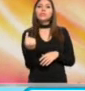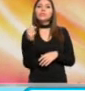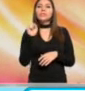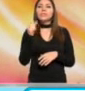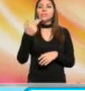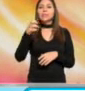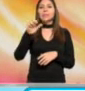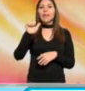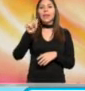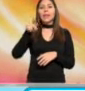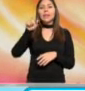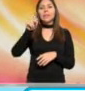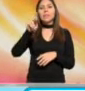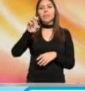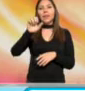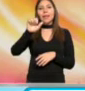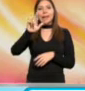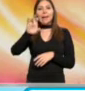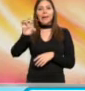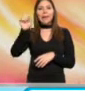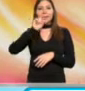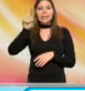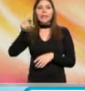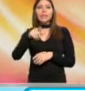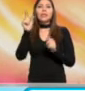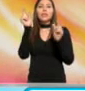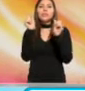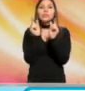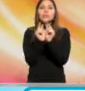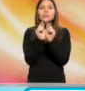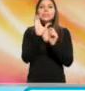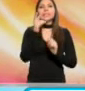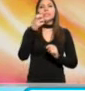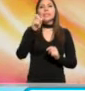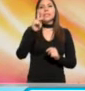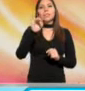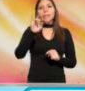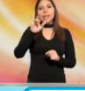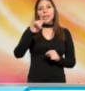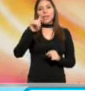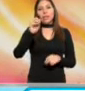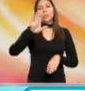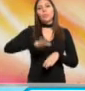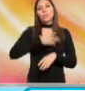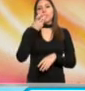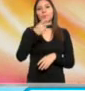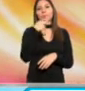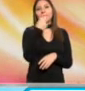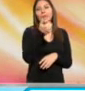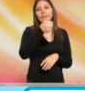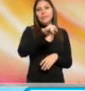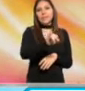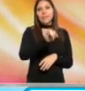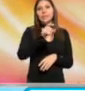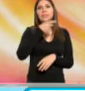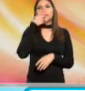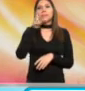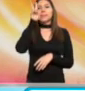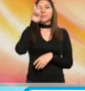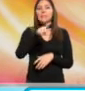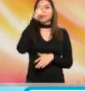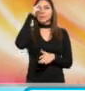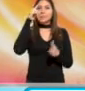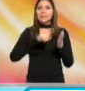el diminutivo de Chespirito. Ajá. Por eso se le llamaba de esta manera. A mí me llamó mucho la atención y me pareció